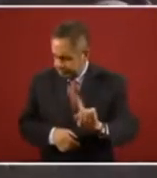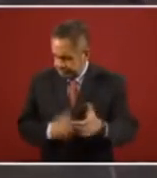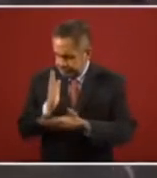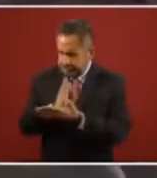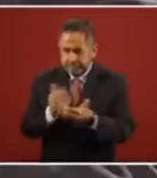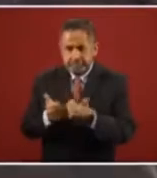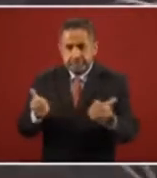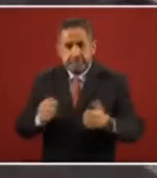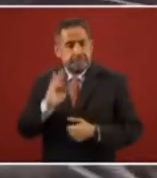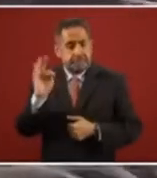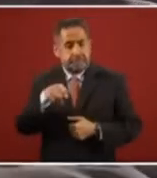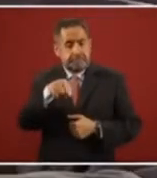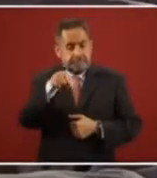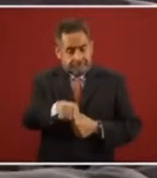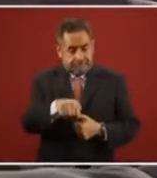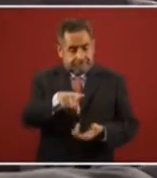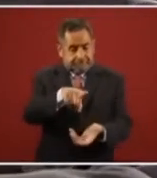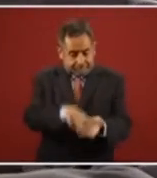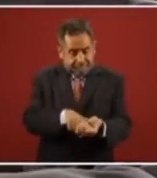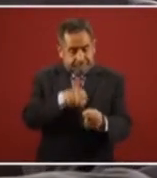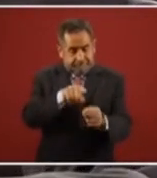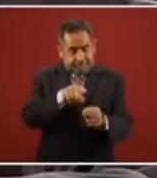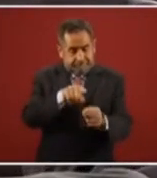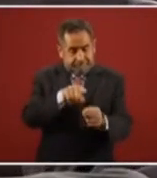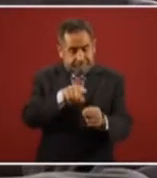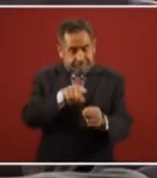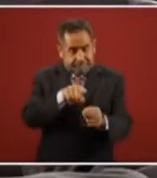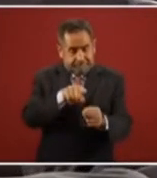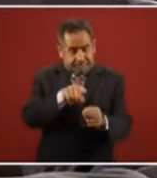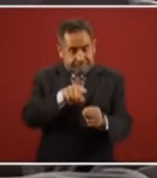hay malos elementos en las instituciones